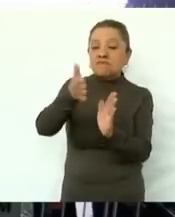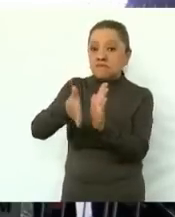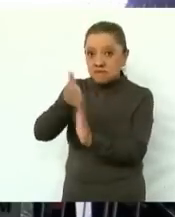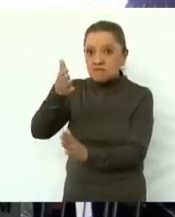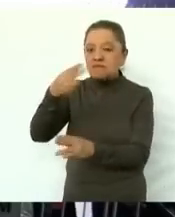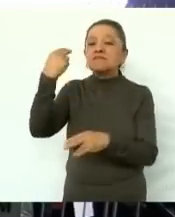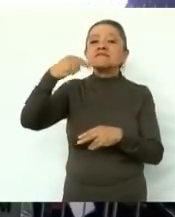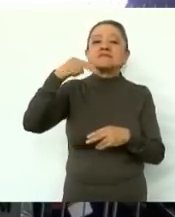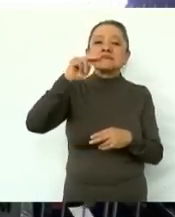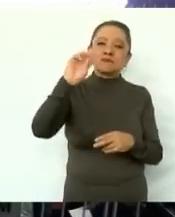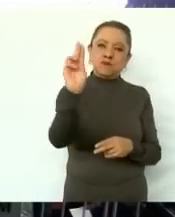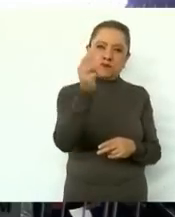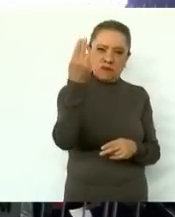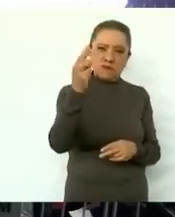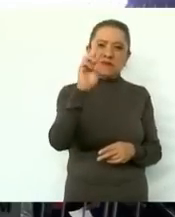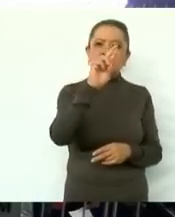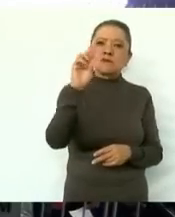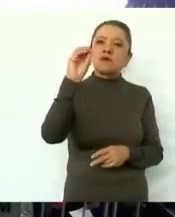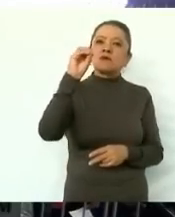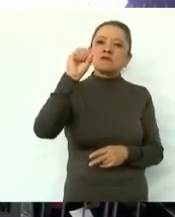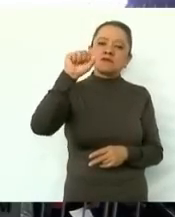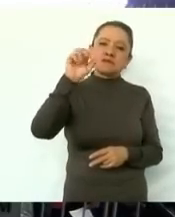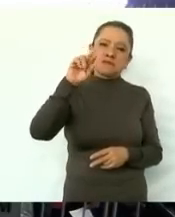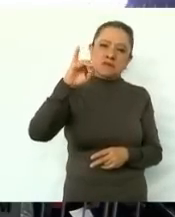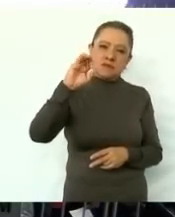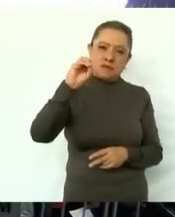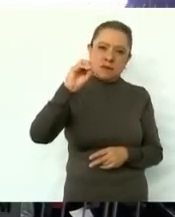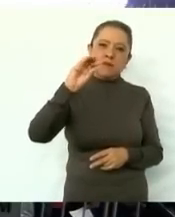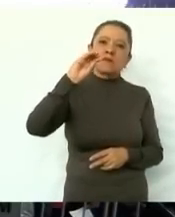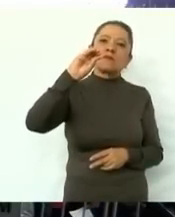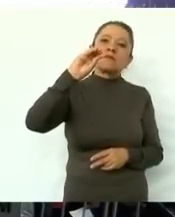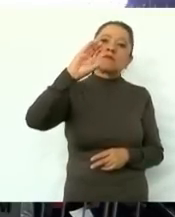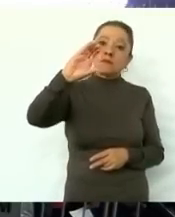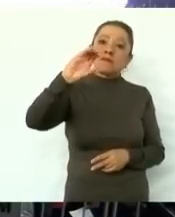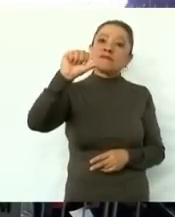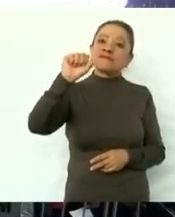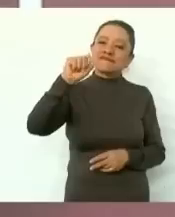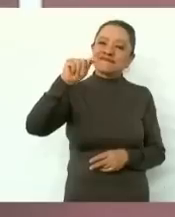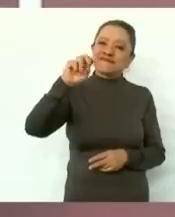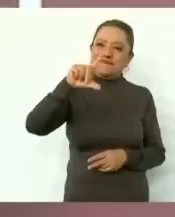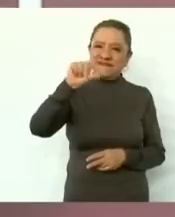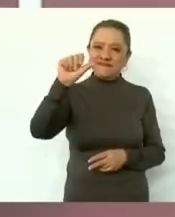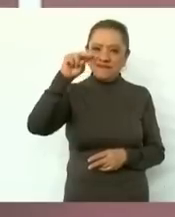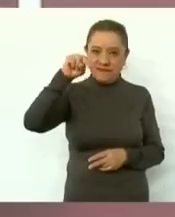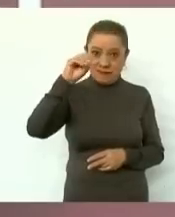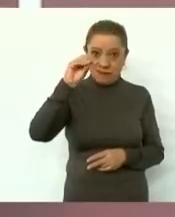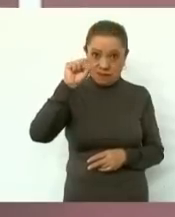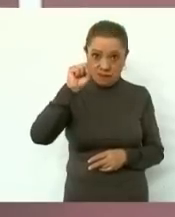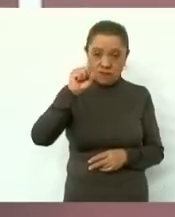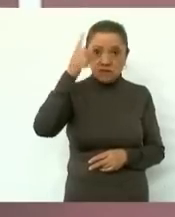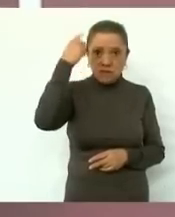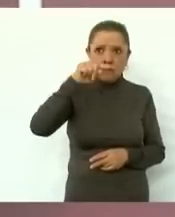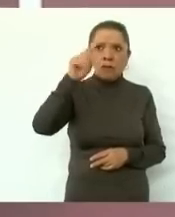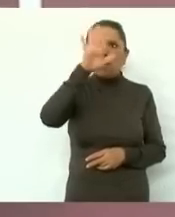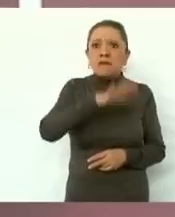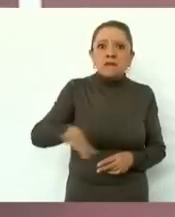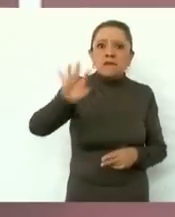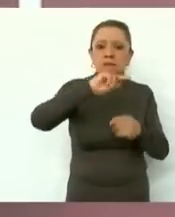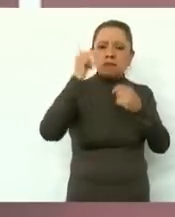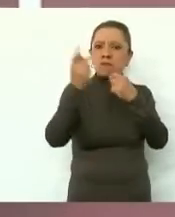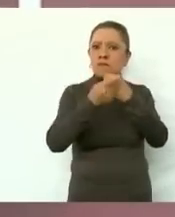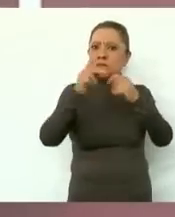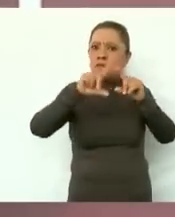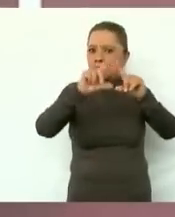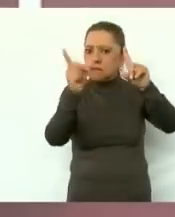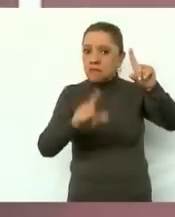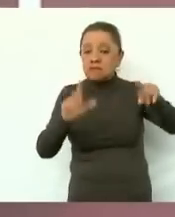los jóvenes tengan derecho a la educación. Aquí además ya acordamos